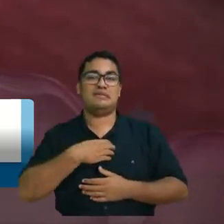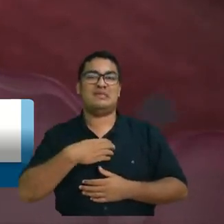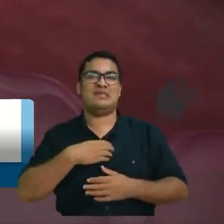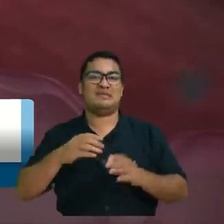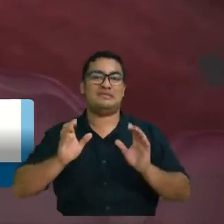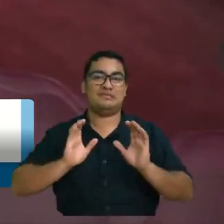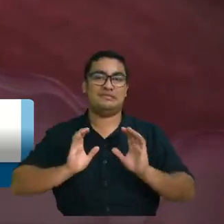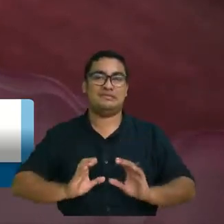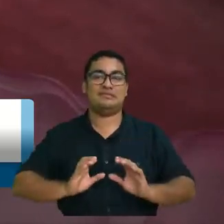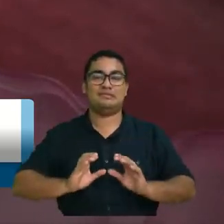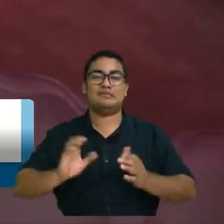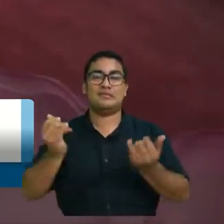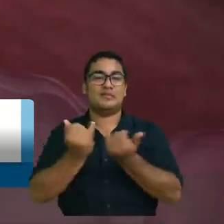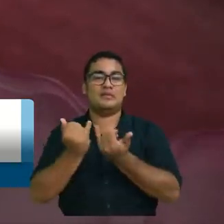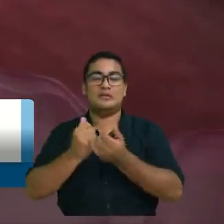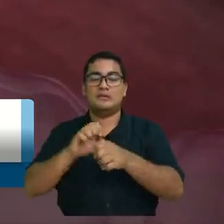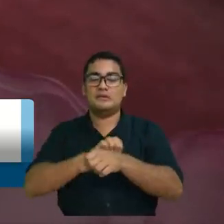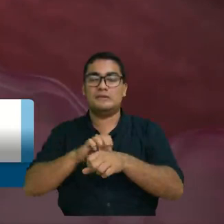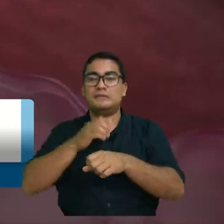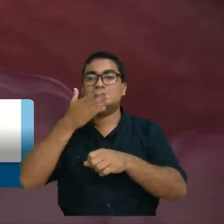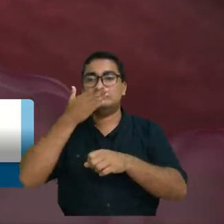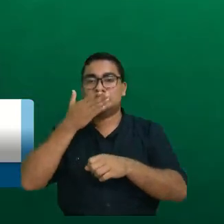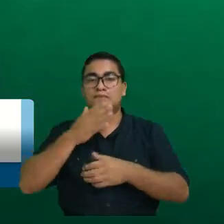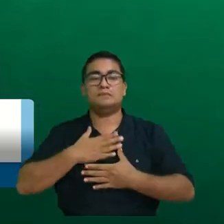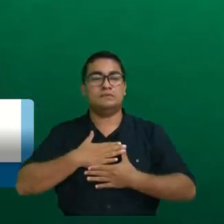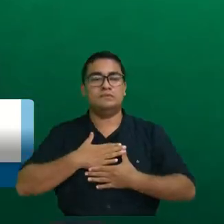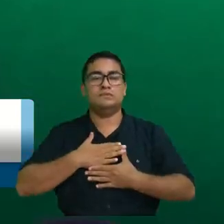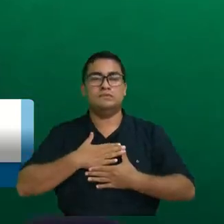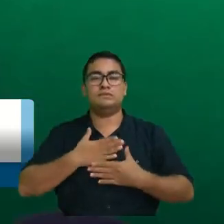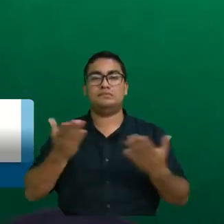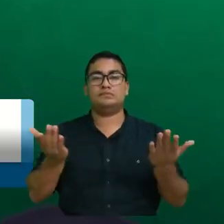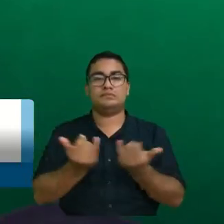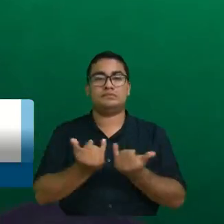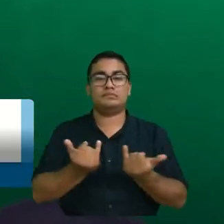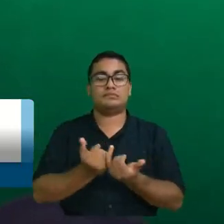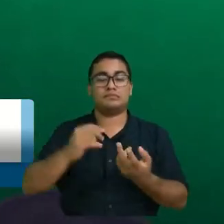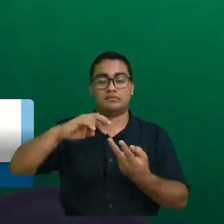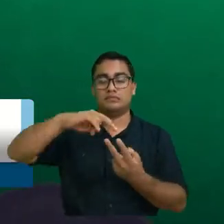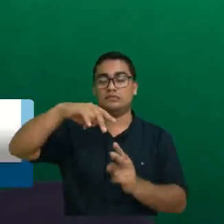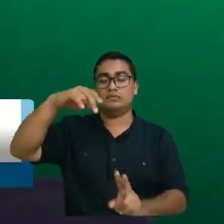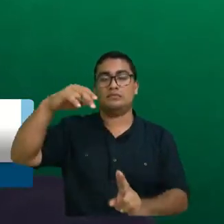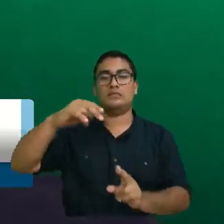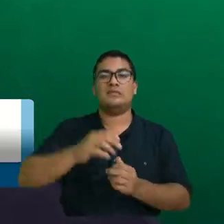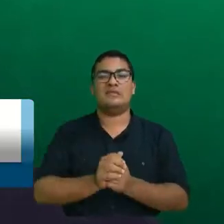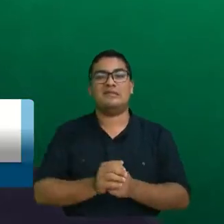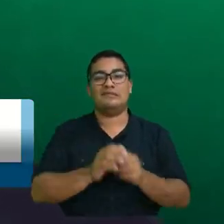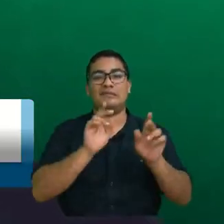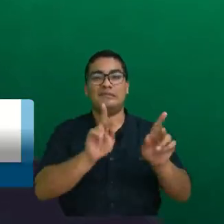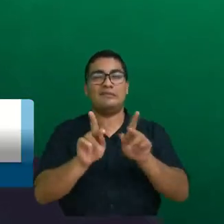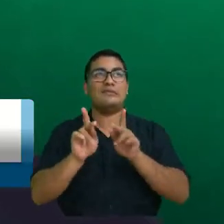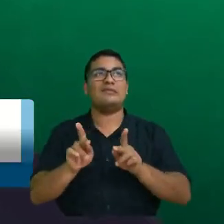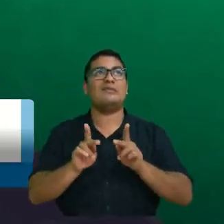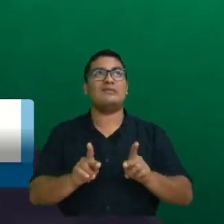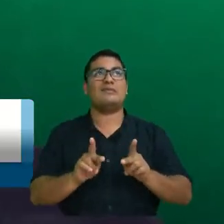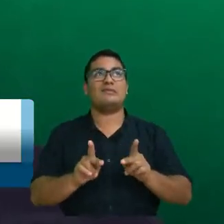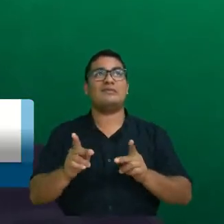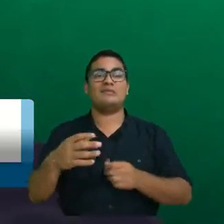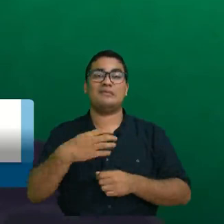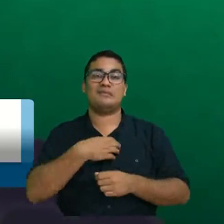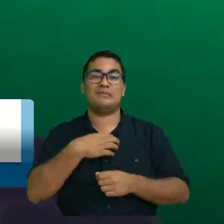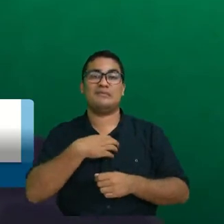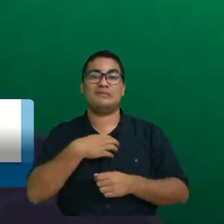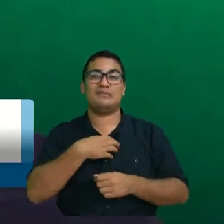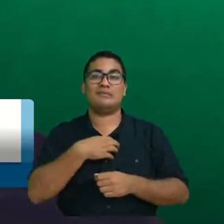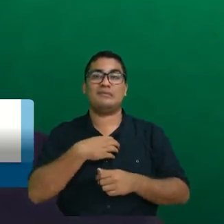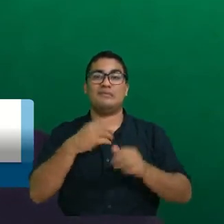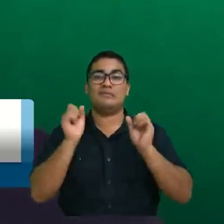un componente alérgico, tiene un componente también hereditario, y la persona lo padece, lo